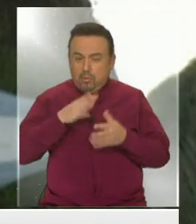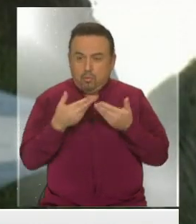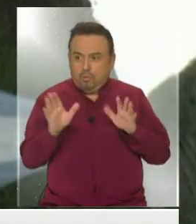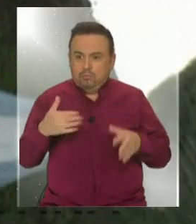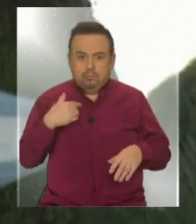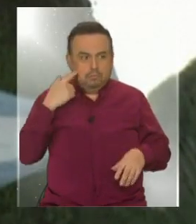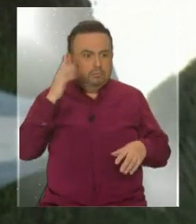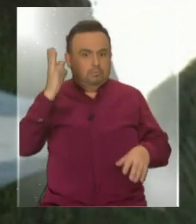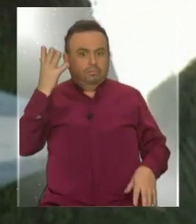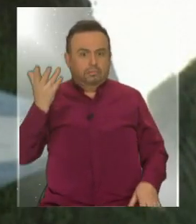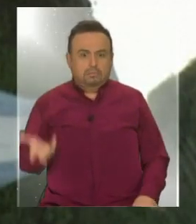menos se espera